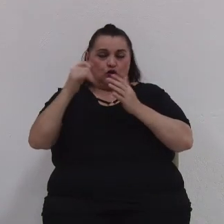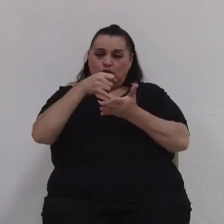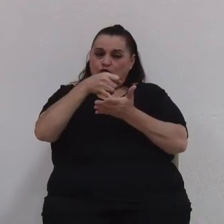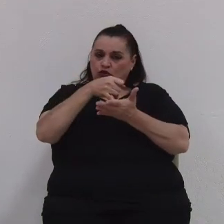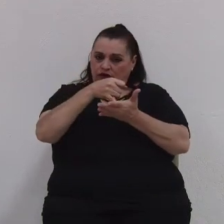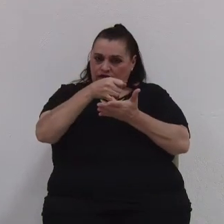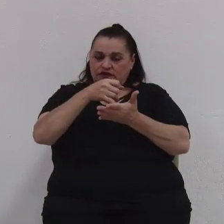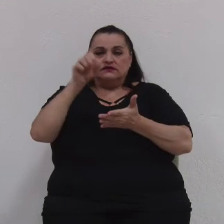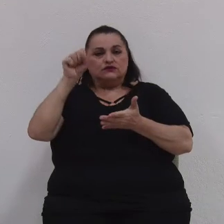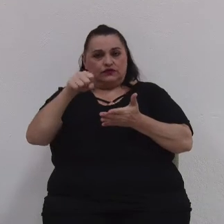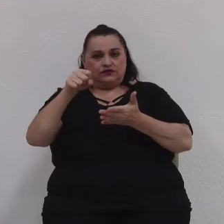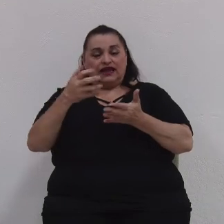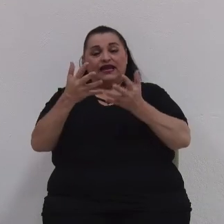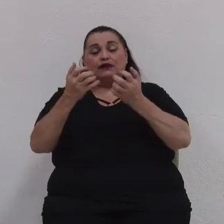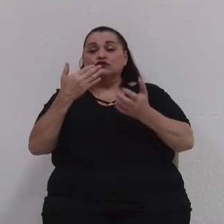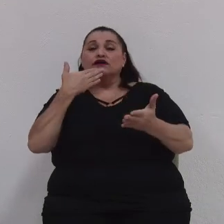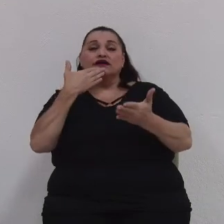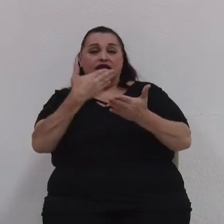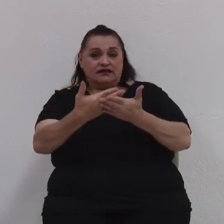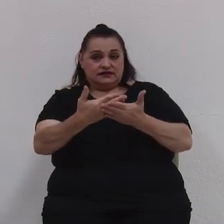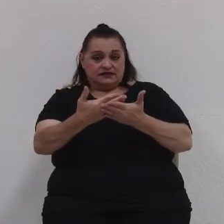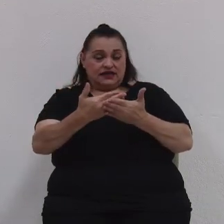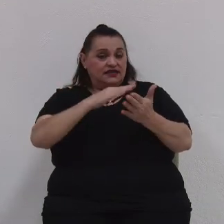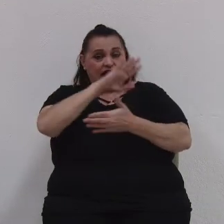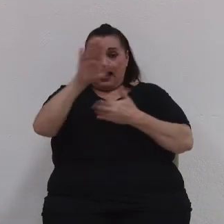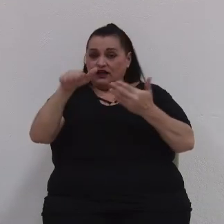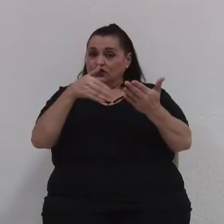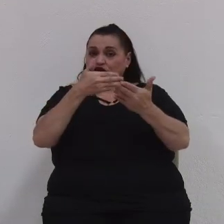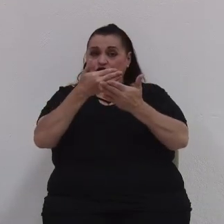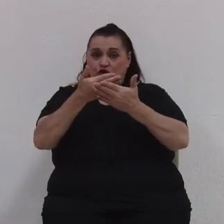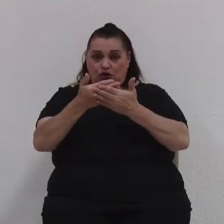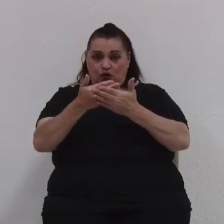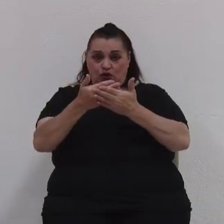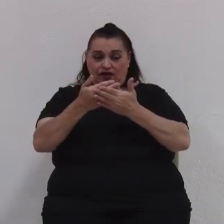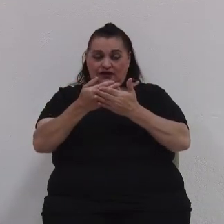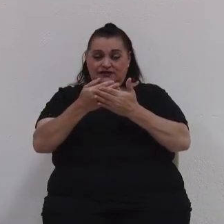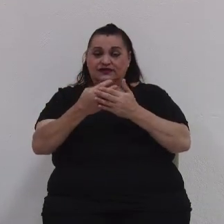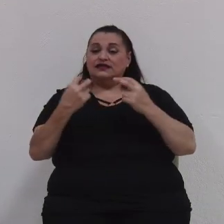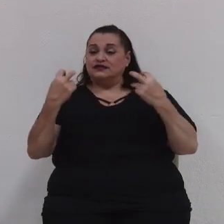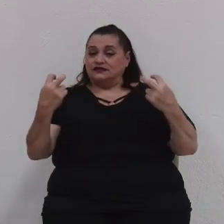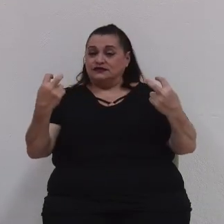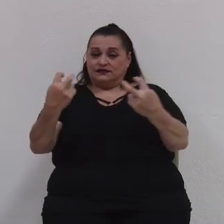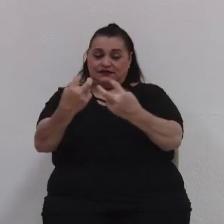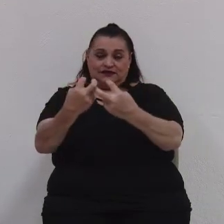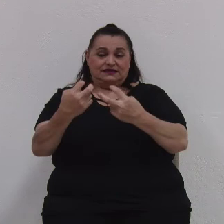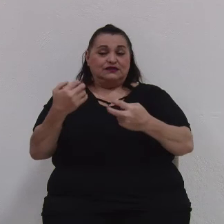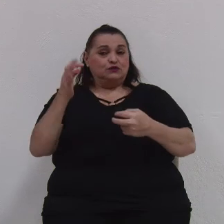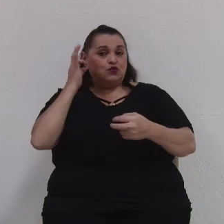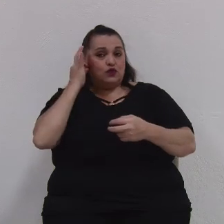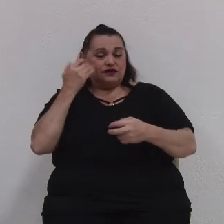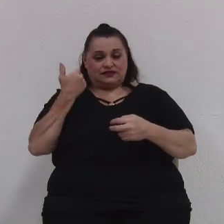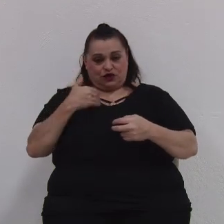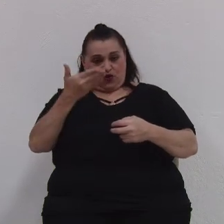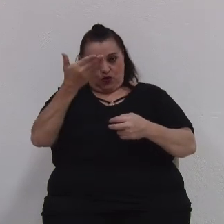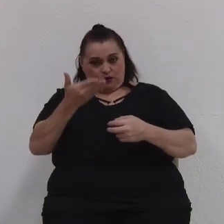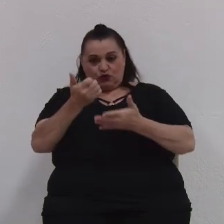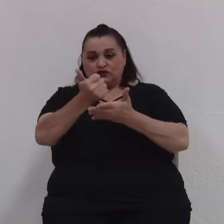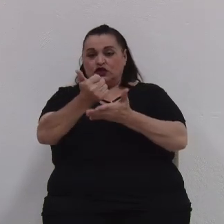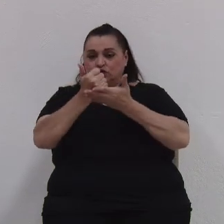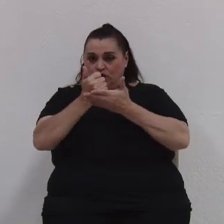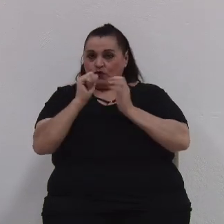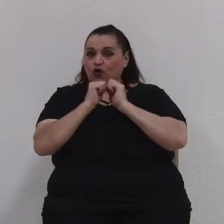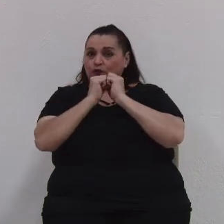vulnerabilización. Queremos agradecer a todas las y el panelista, a las personas que nos ayudaron y nos